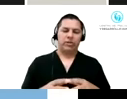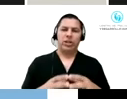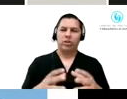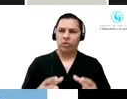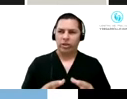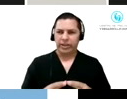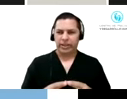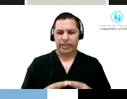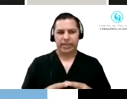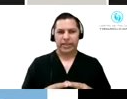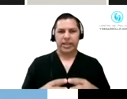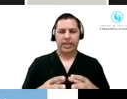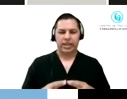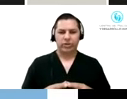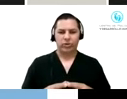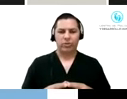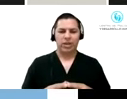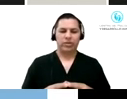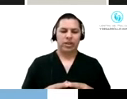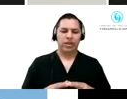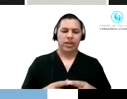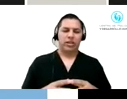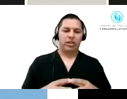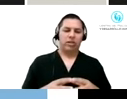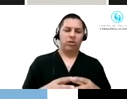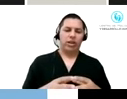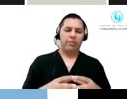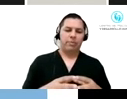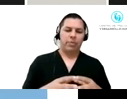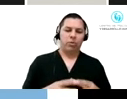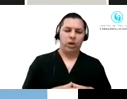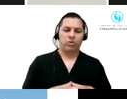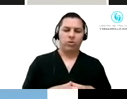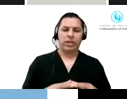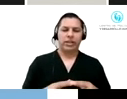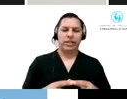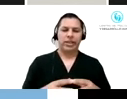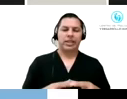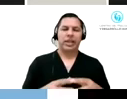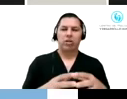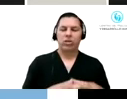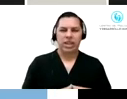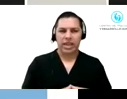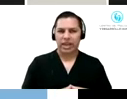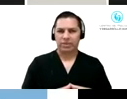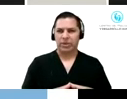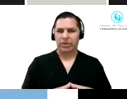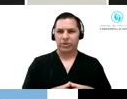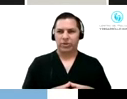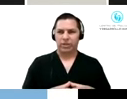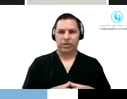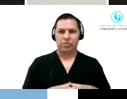las personas somos diversas y desde derechos humanos lo que procuramos es tratar con dignidad a